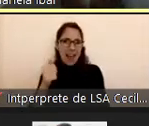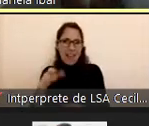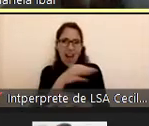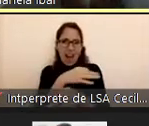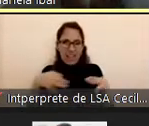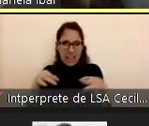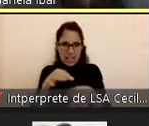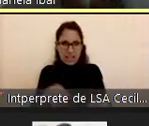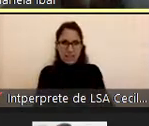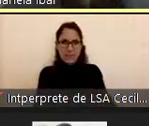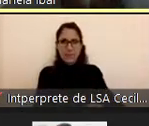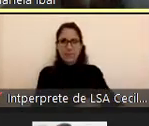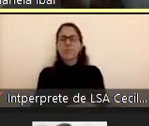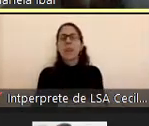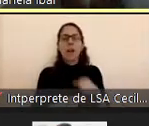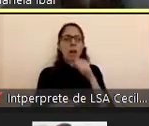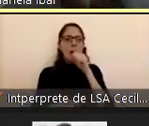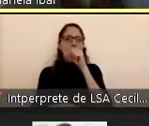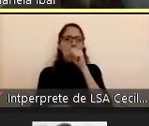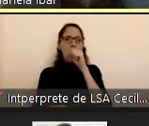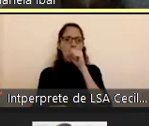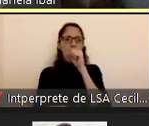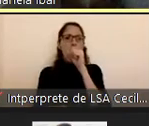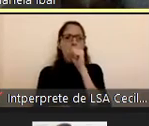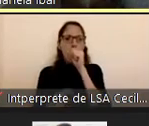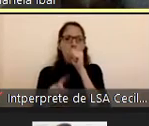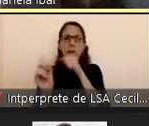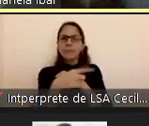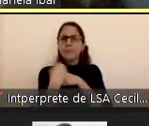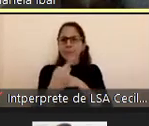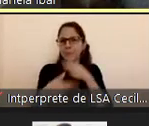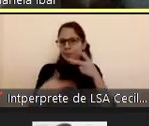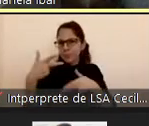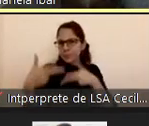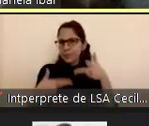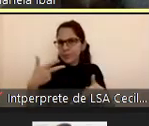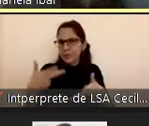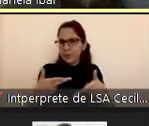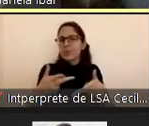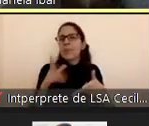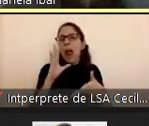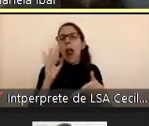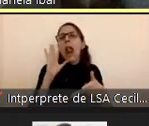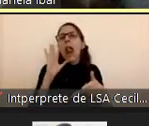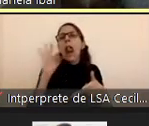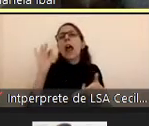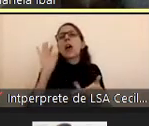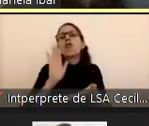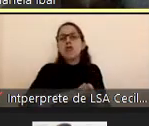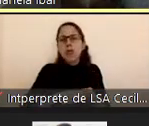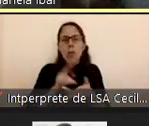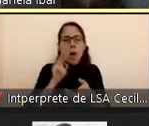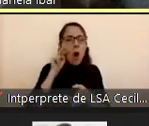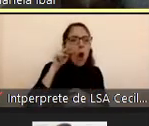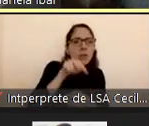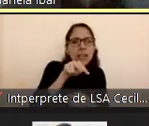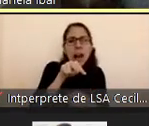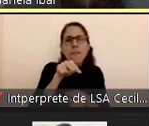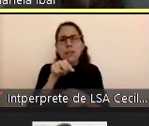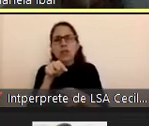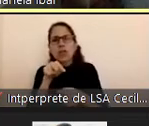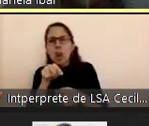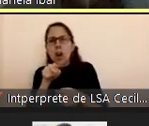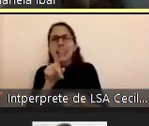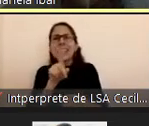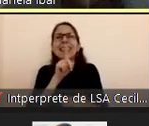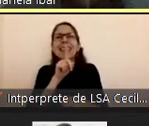Y también lo que vamos a observar, a ver algo de observación y tinciones. Eso es lo que